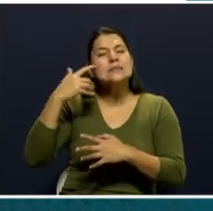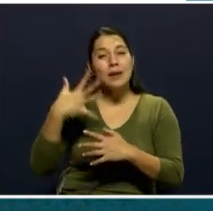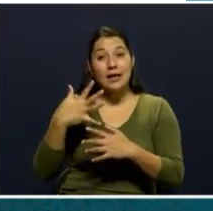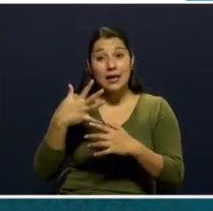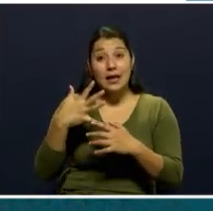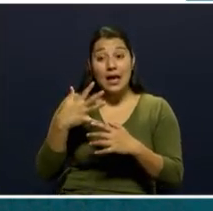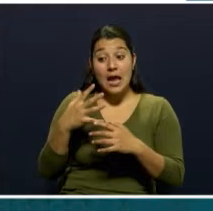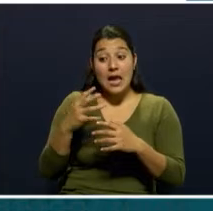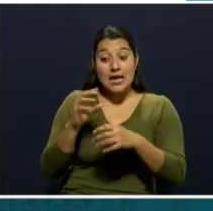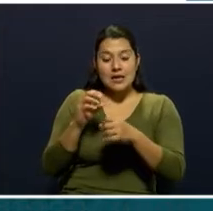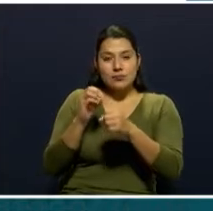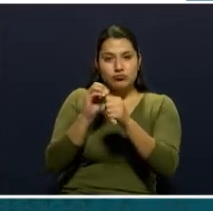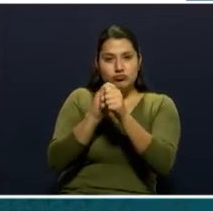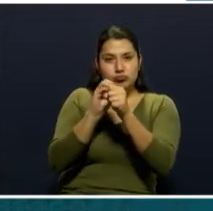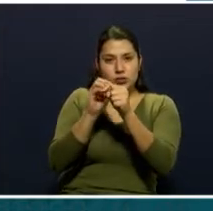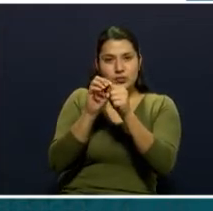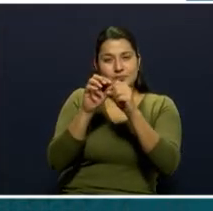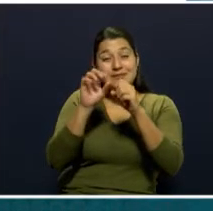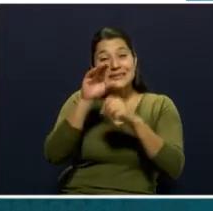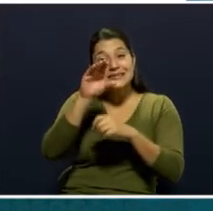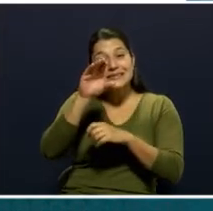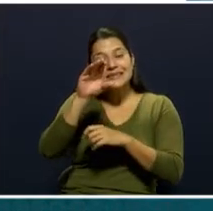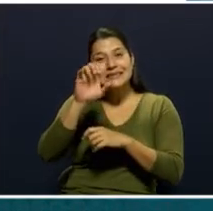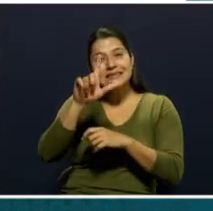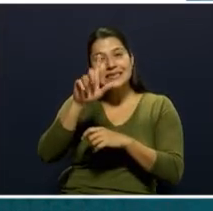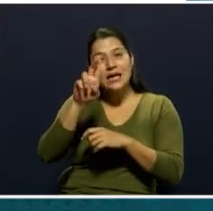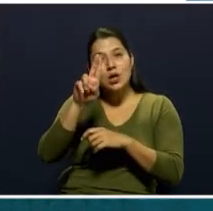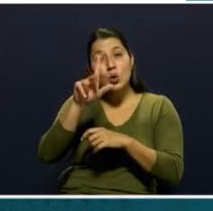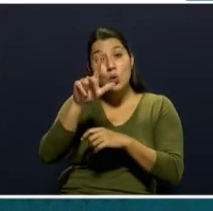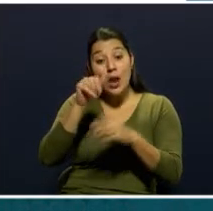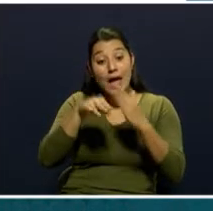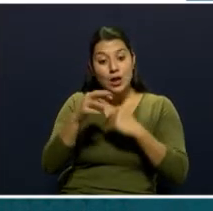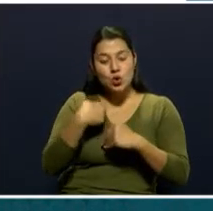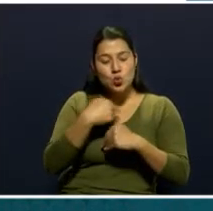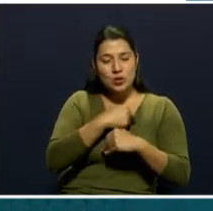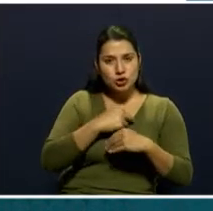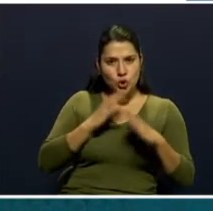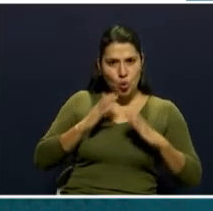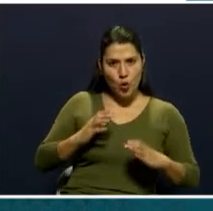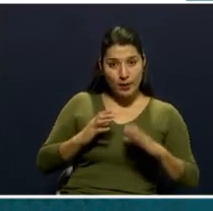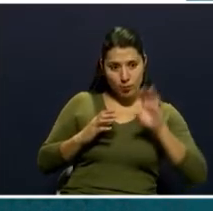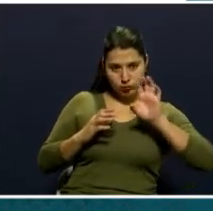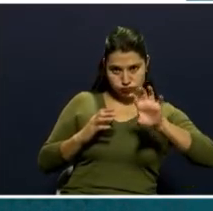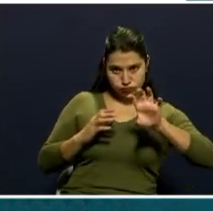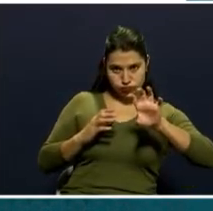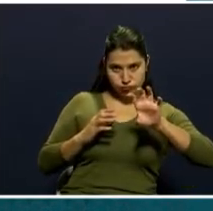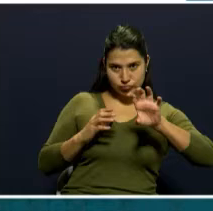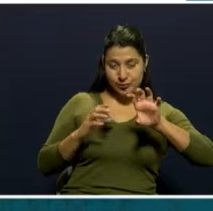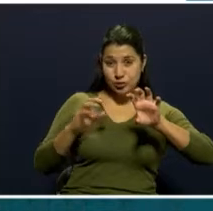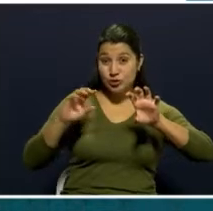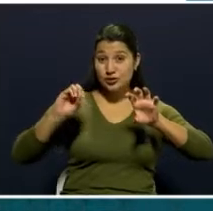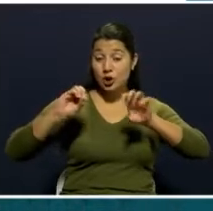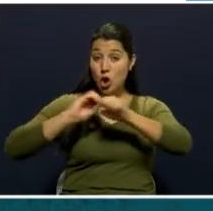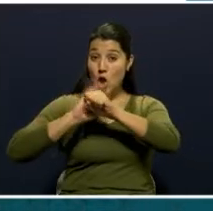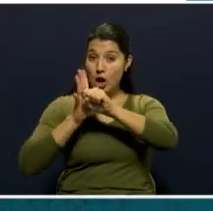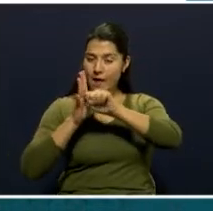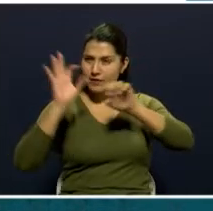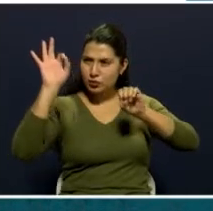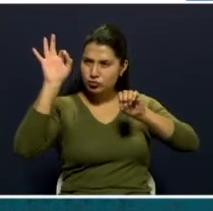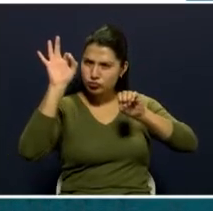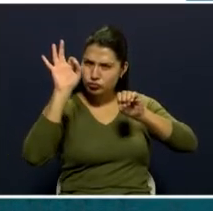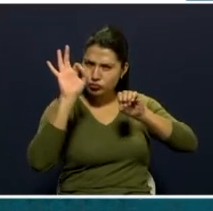e incorporarlo. La ACE2 es una proteína de anclaje. El virus prácticamente se pega